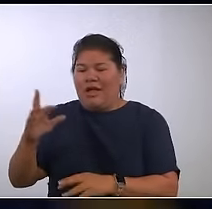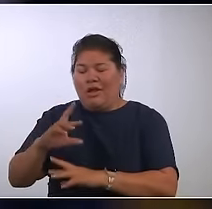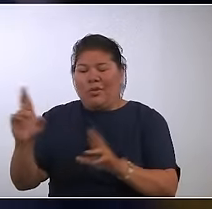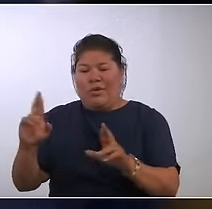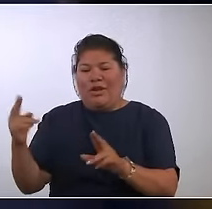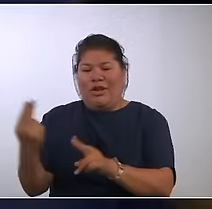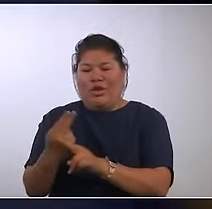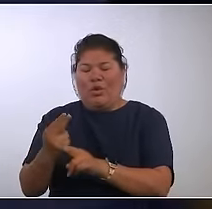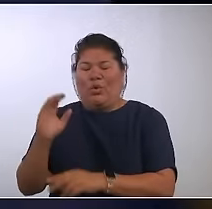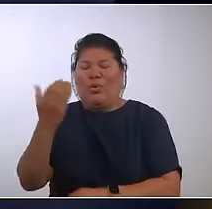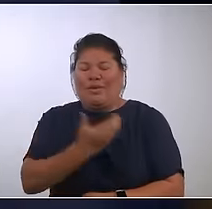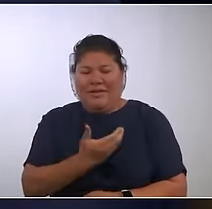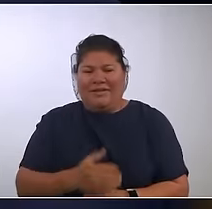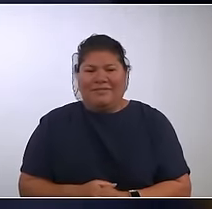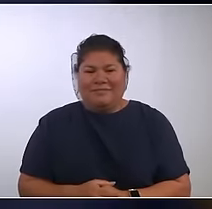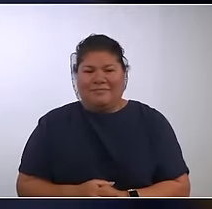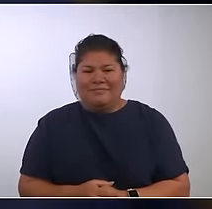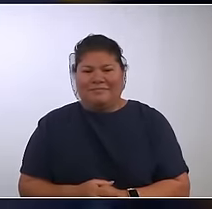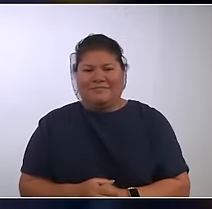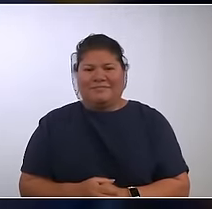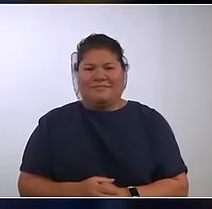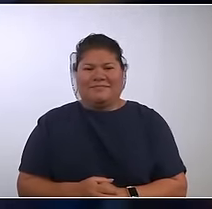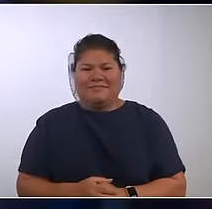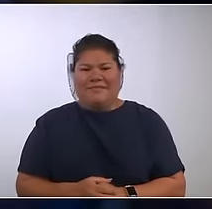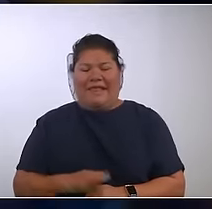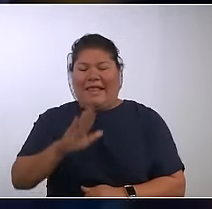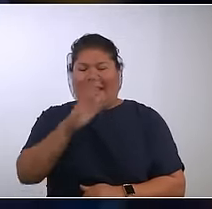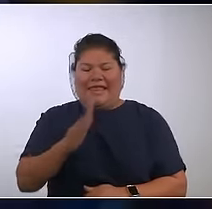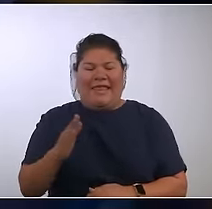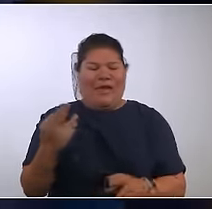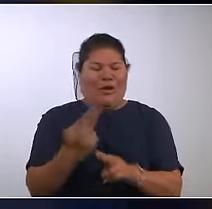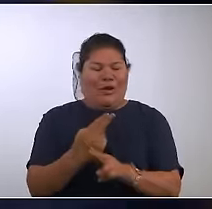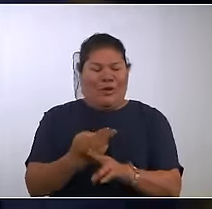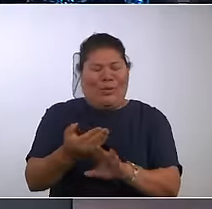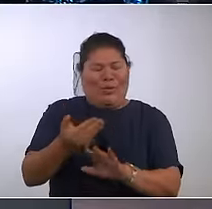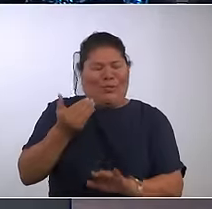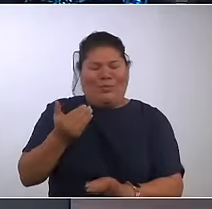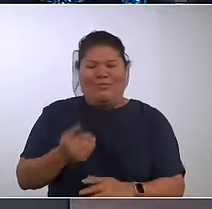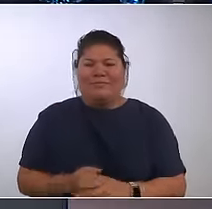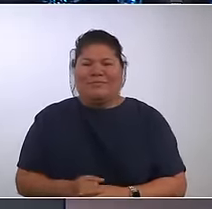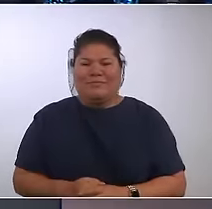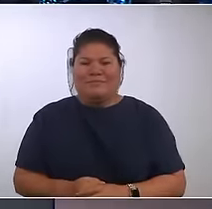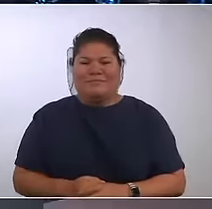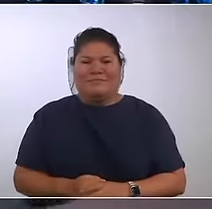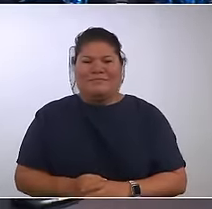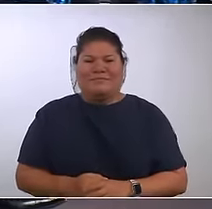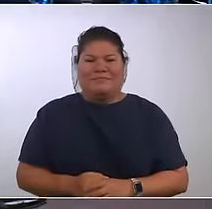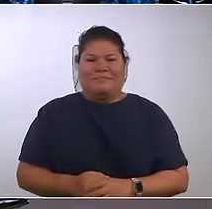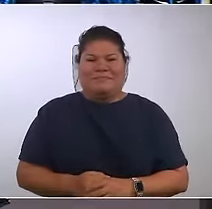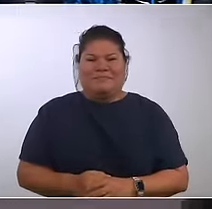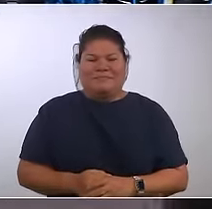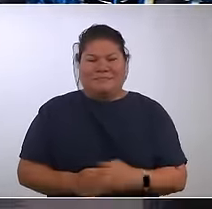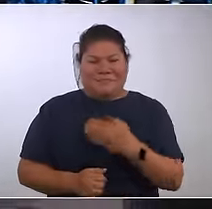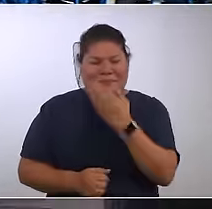to use us. Y dígale, Dios está por as usarnos. He's never used us before. Como nunca antes.